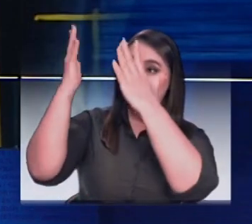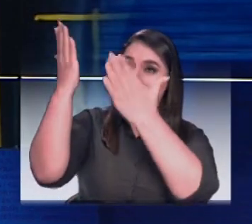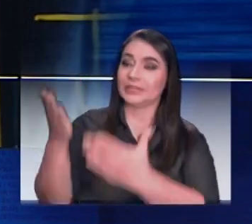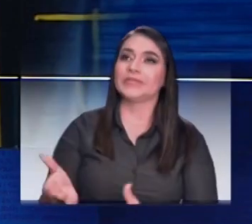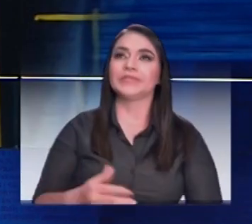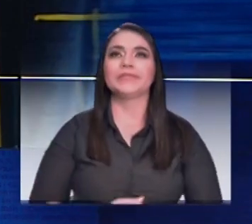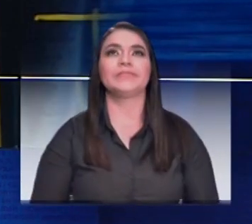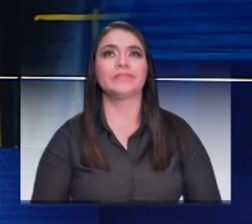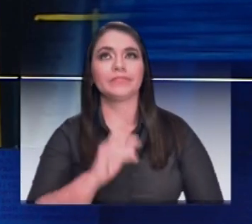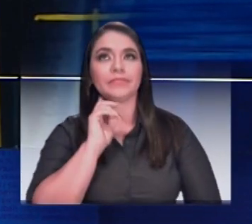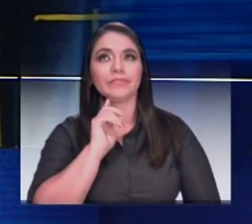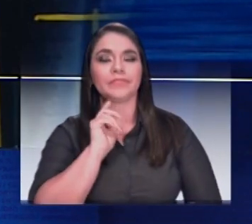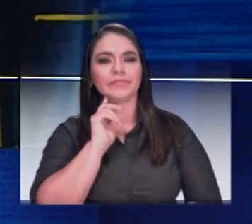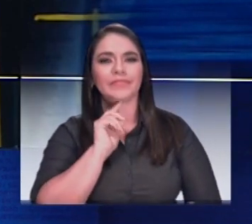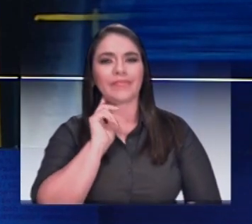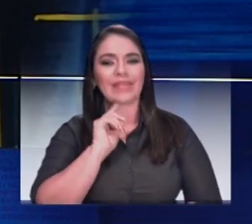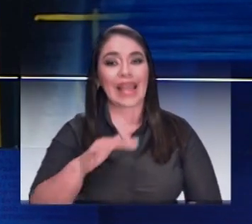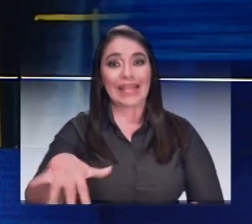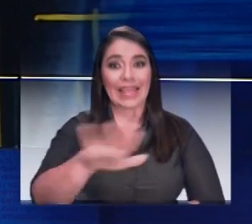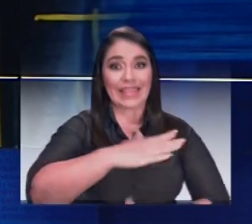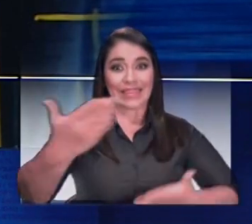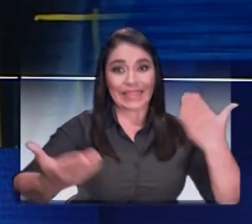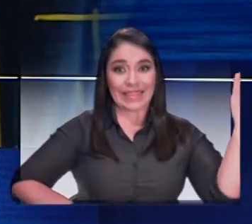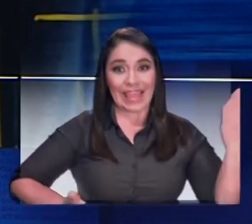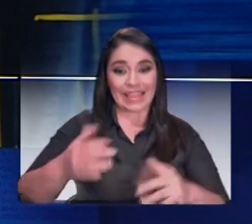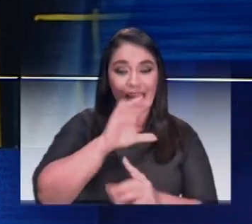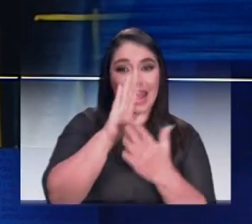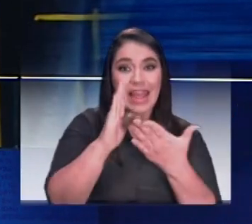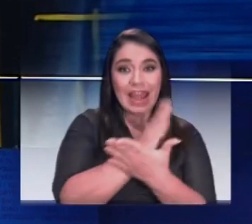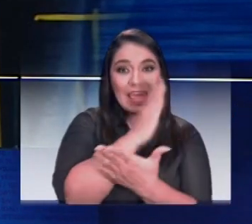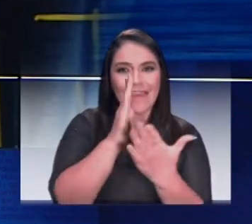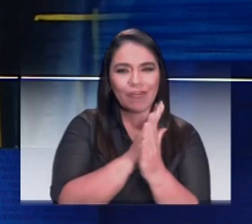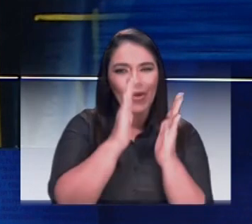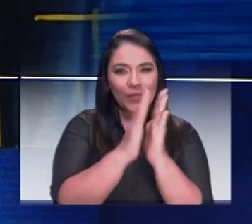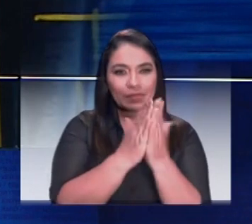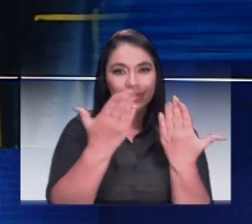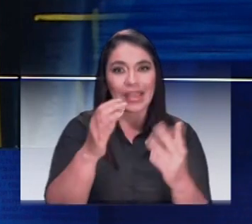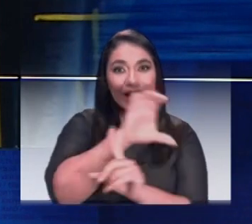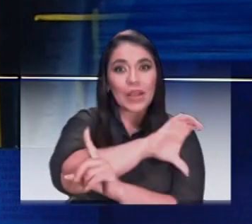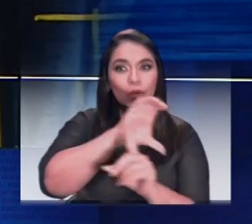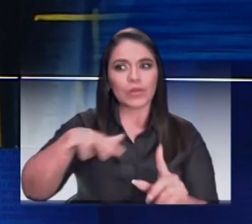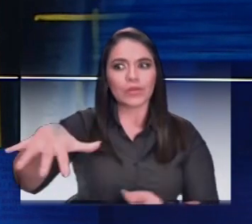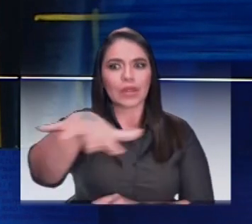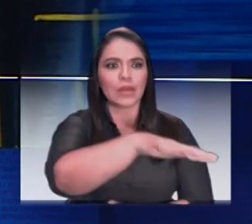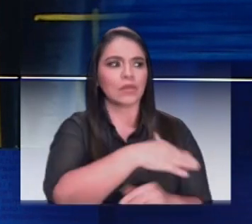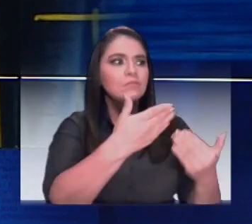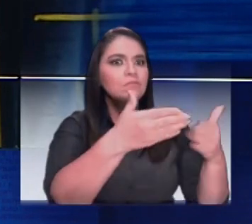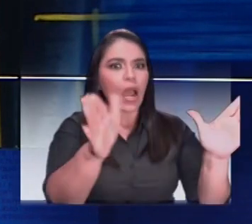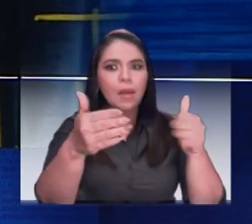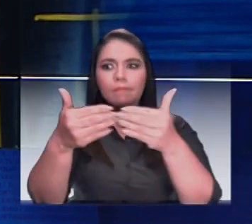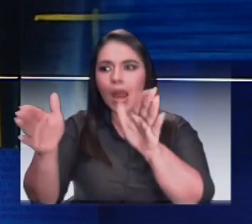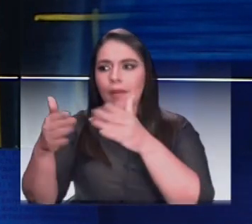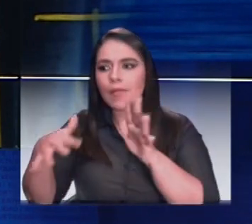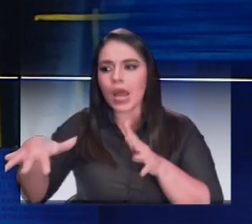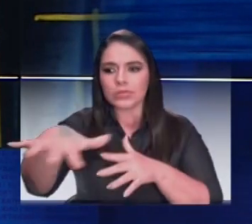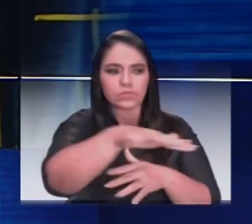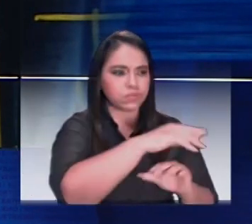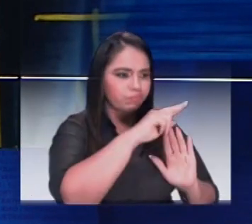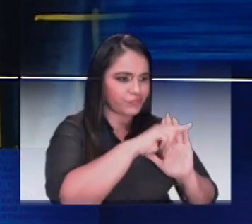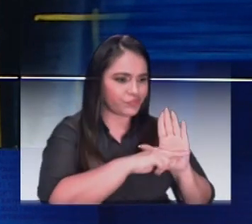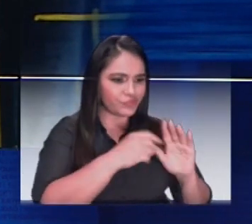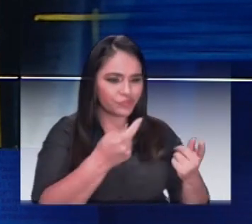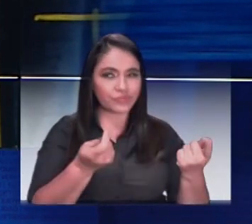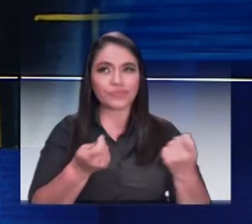El Centro Comercial del Libro y la Cultura de Medellín abrió de nuevo sus puertas al público bajo estrictos protocolos de bioseguridad y adecuación de espacios.